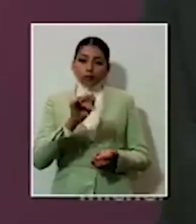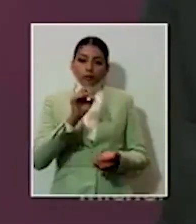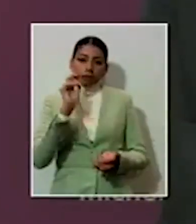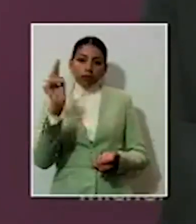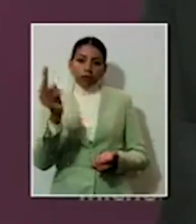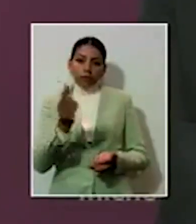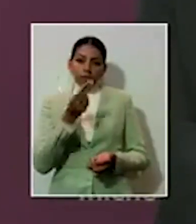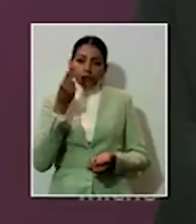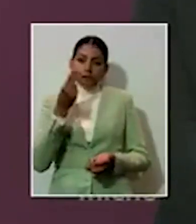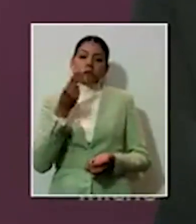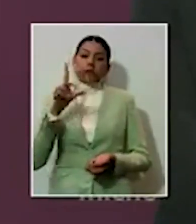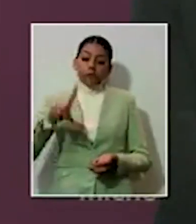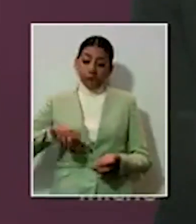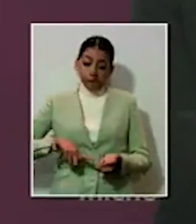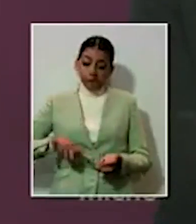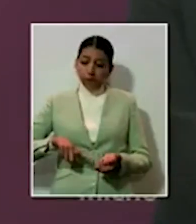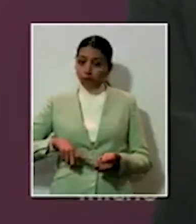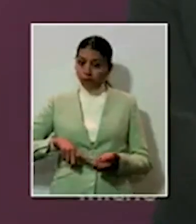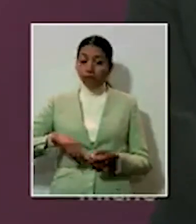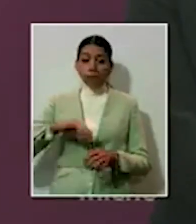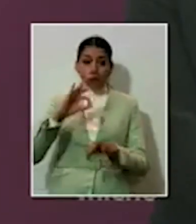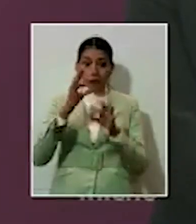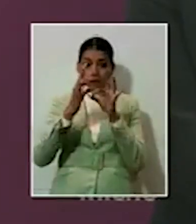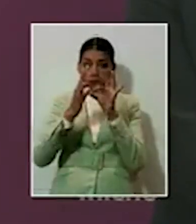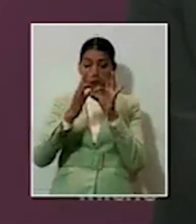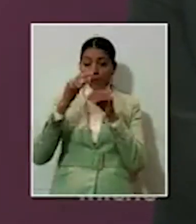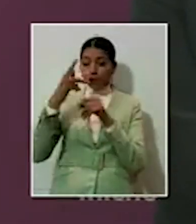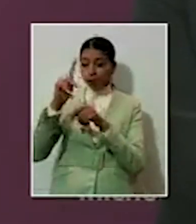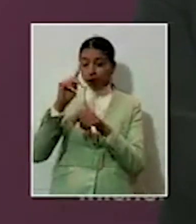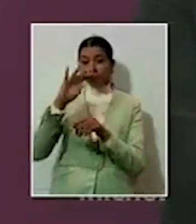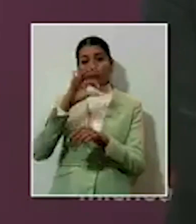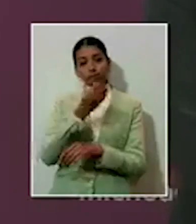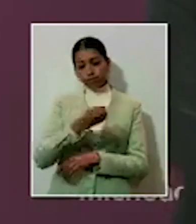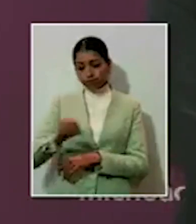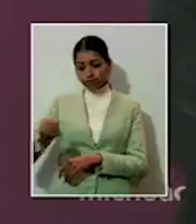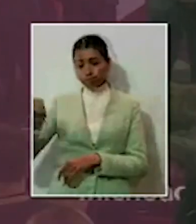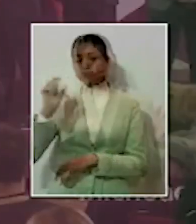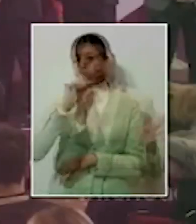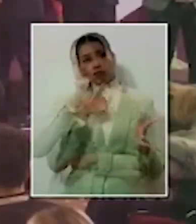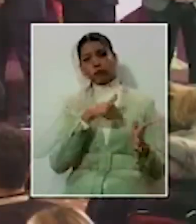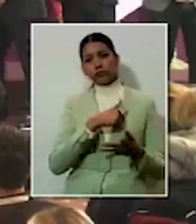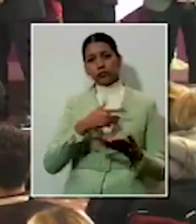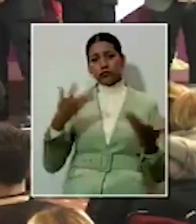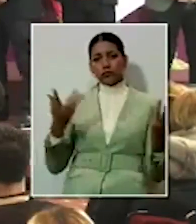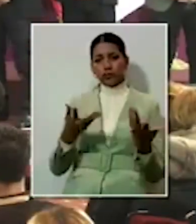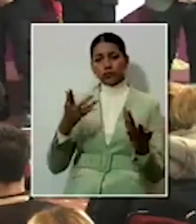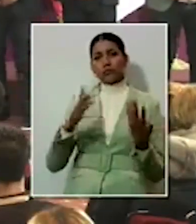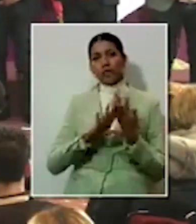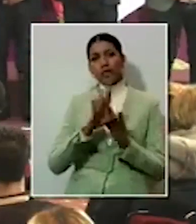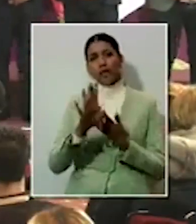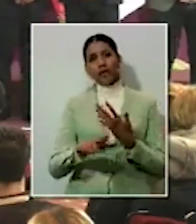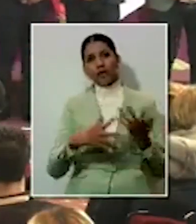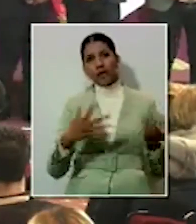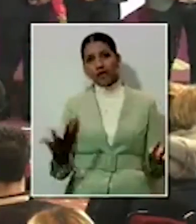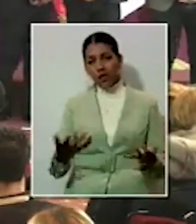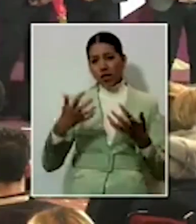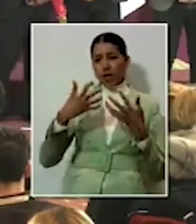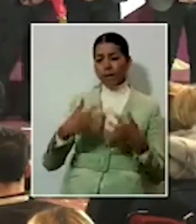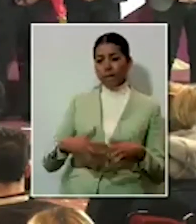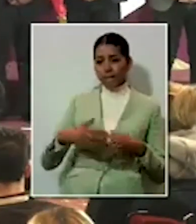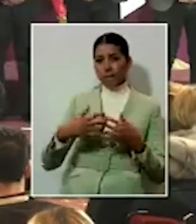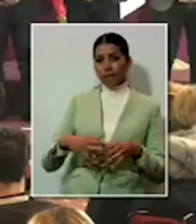zona militar están en contacto con el ejército. Usted ya está informado para empezar el día en Mega Noticias